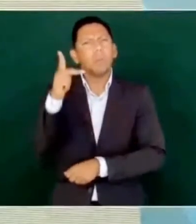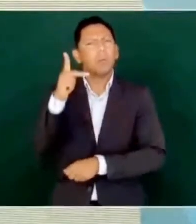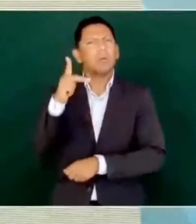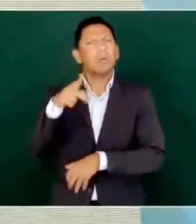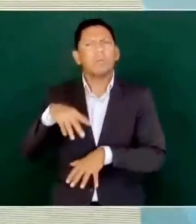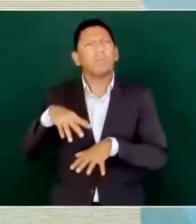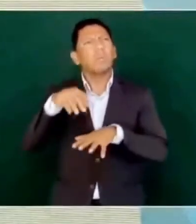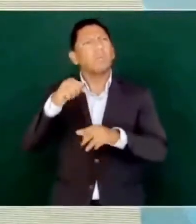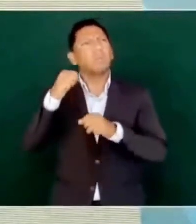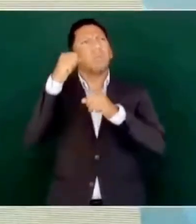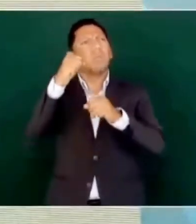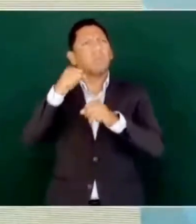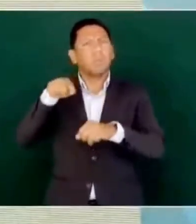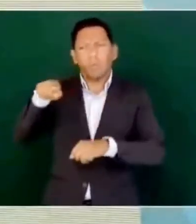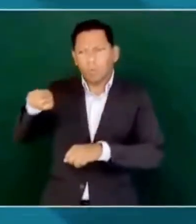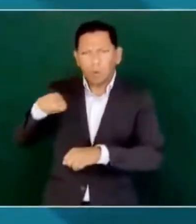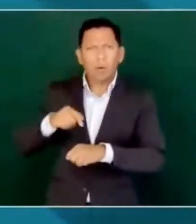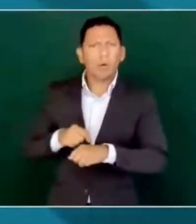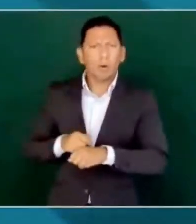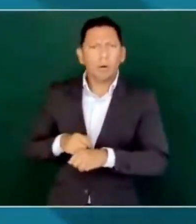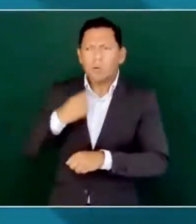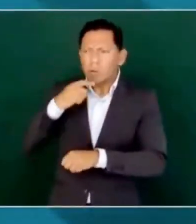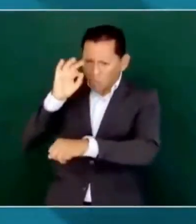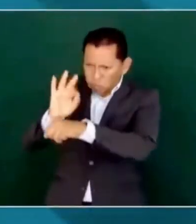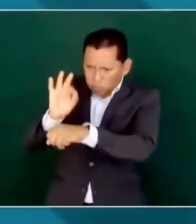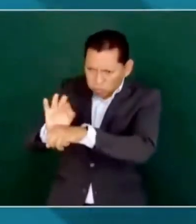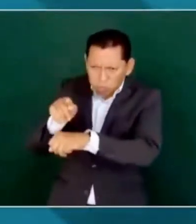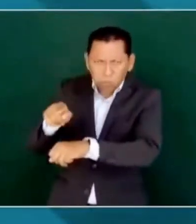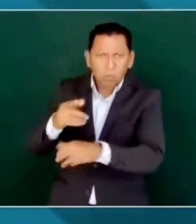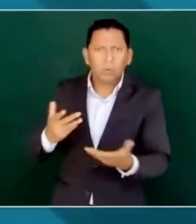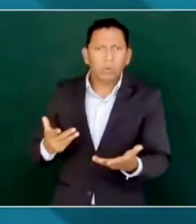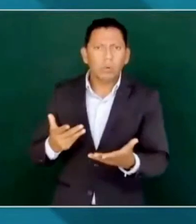Y por eso aparecí en la boleta.